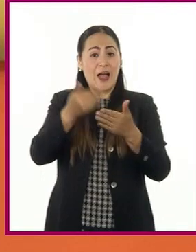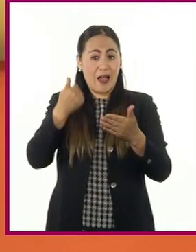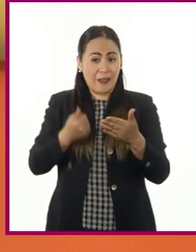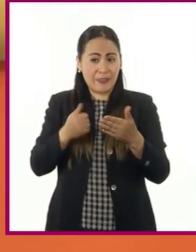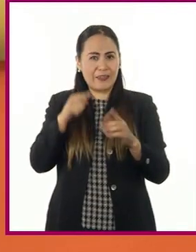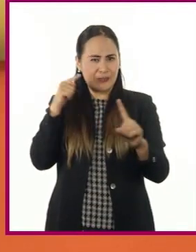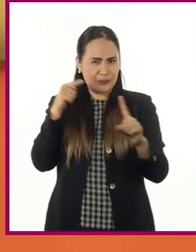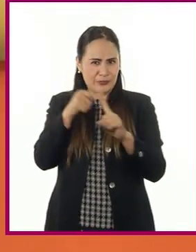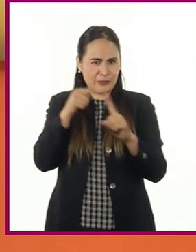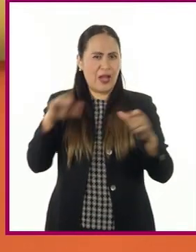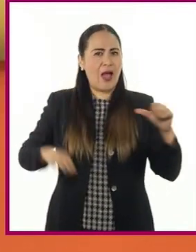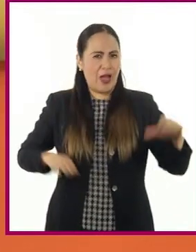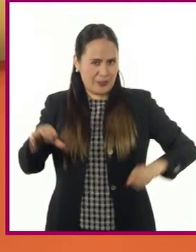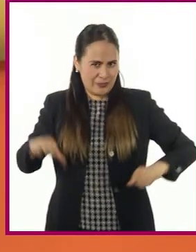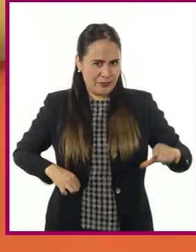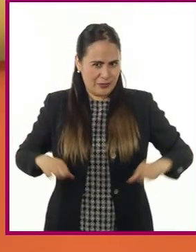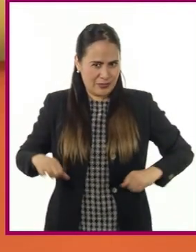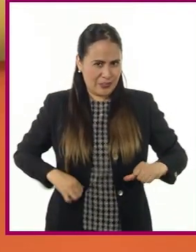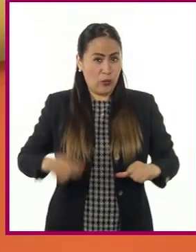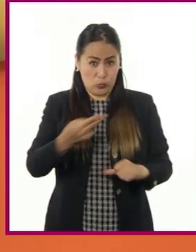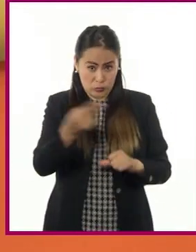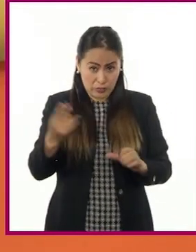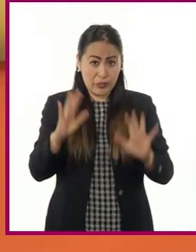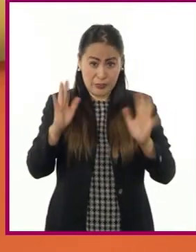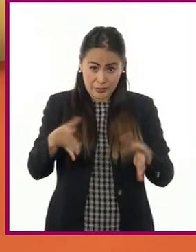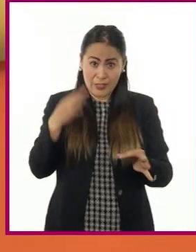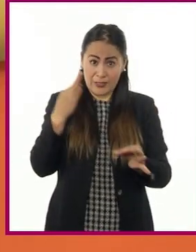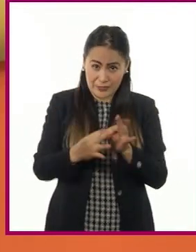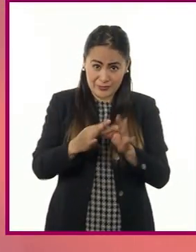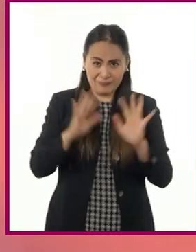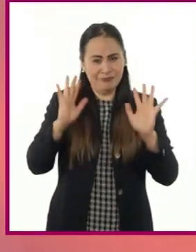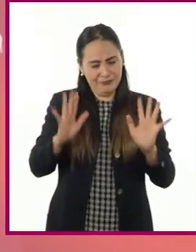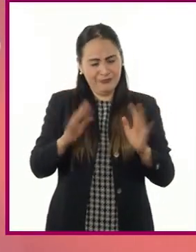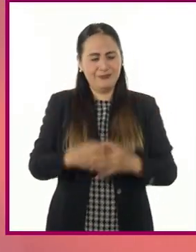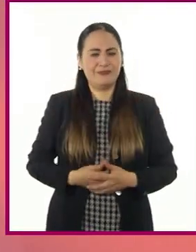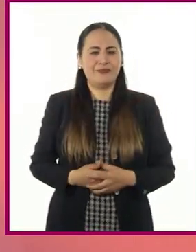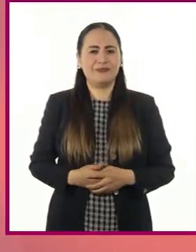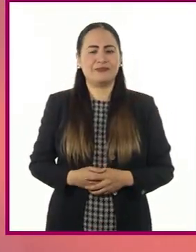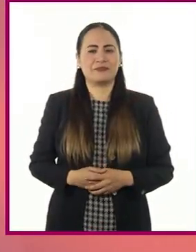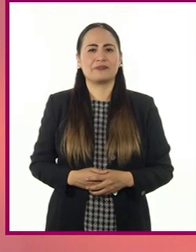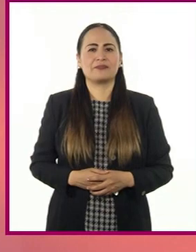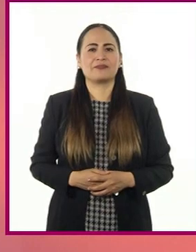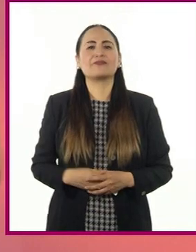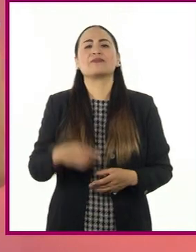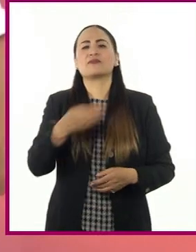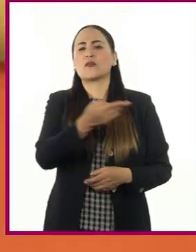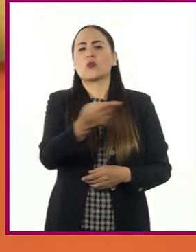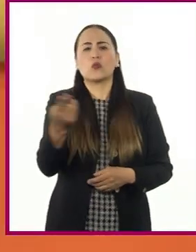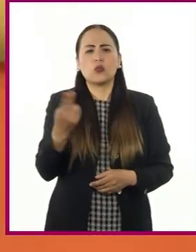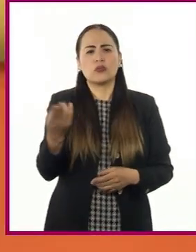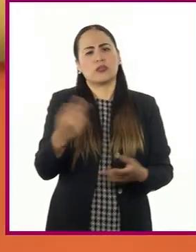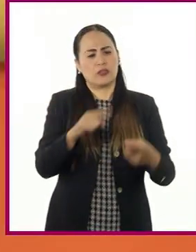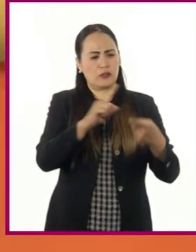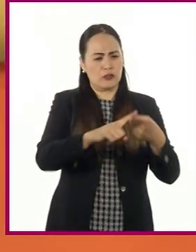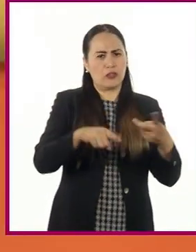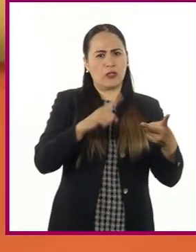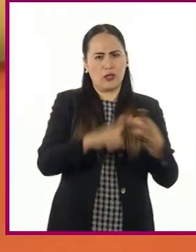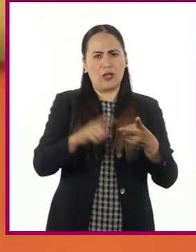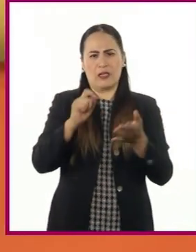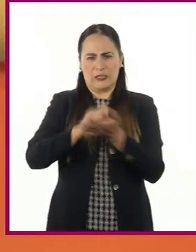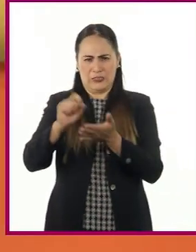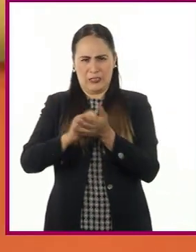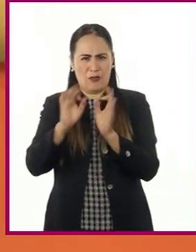un reto. ¿Están listas y listos? Empecemos. Les propongo que elijan dos corrientes